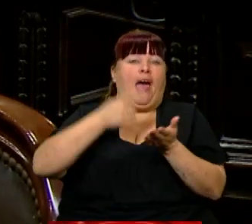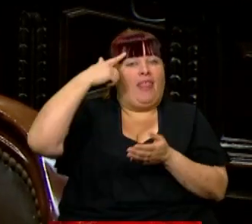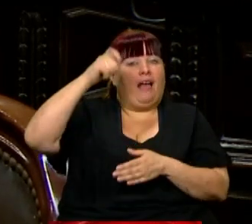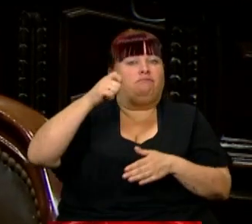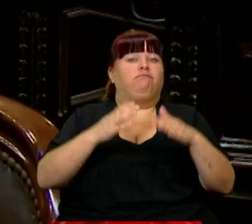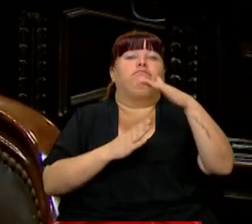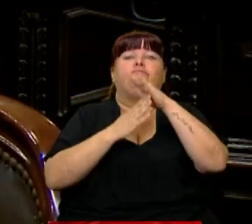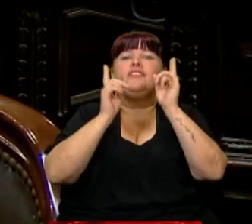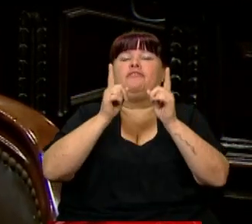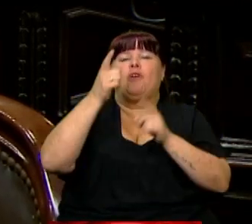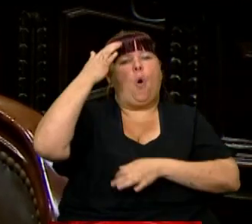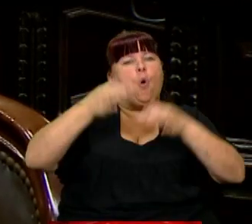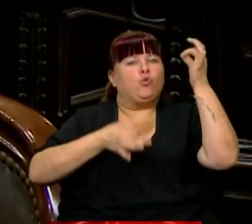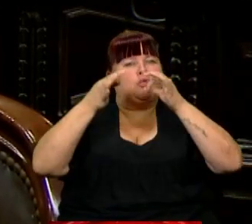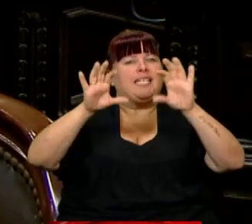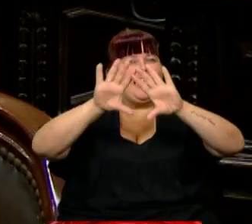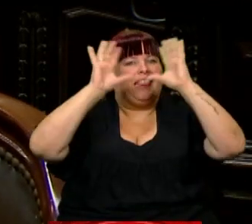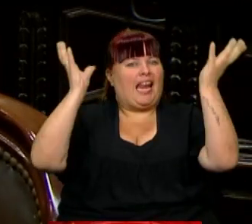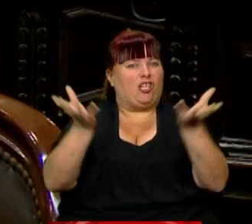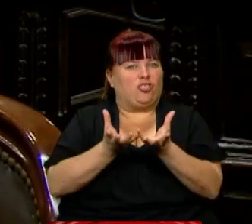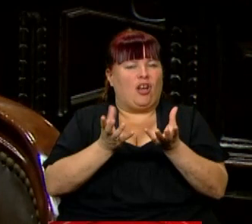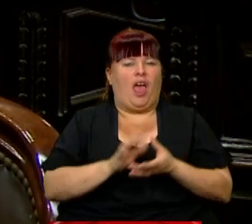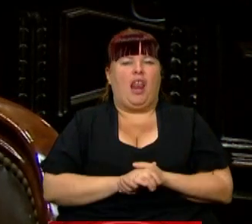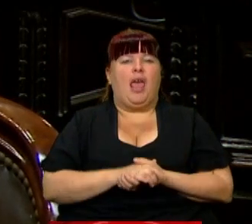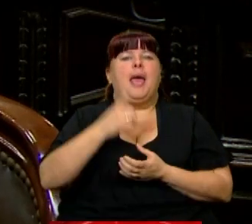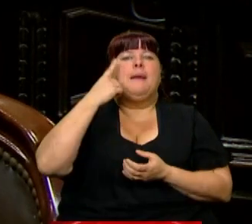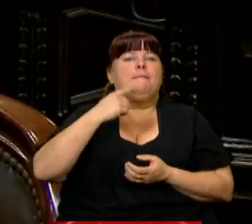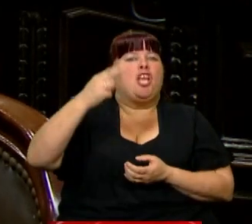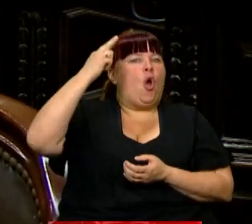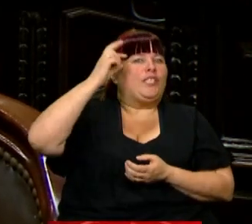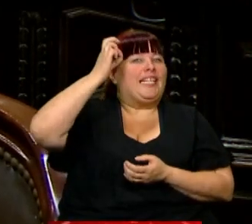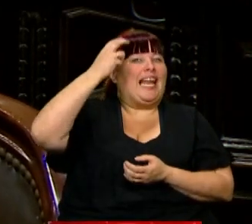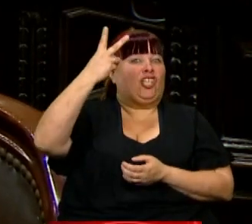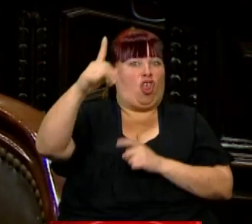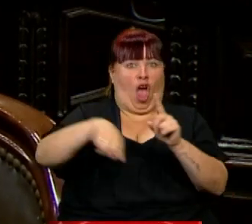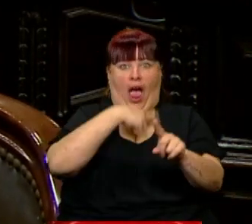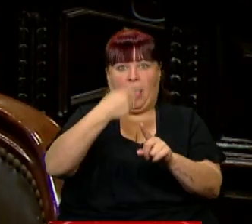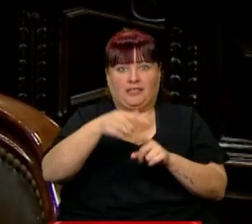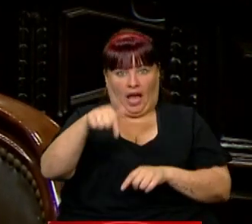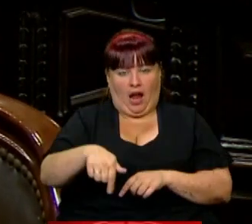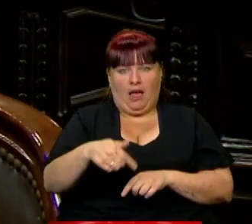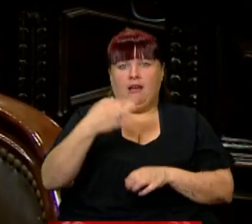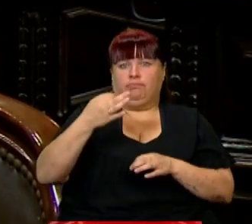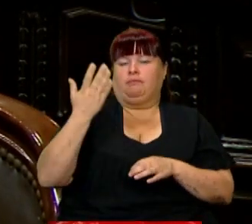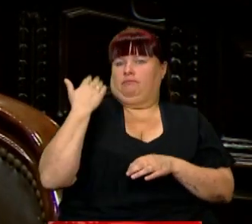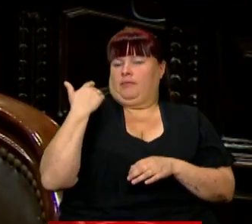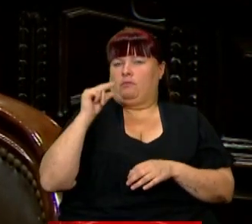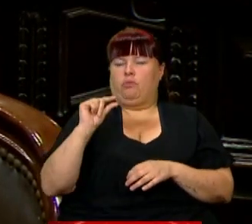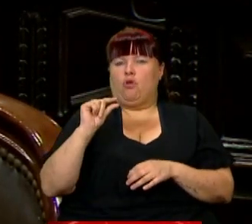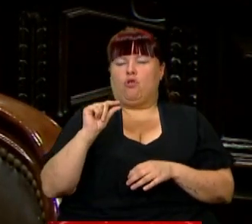Tribunal Permanente de Justicia Internacional de 1932, más